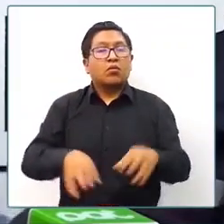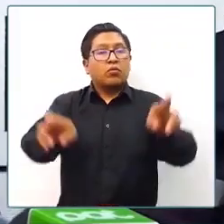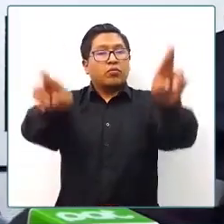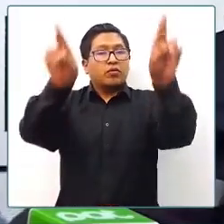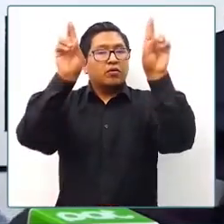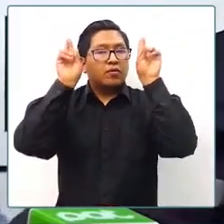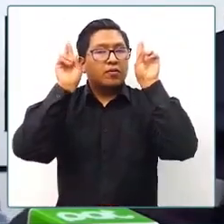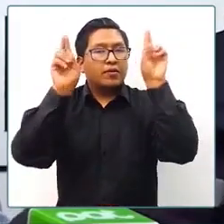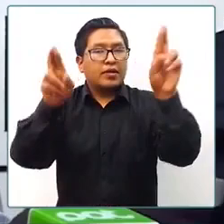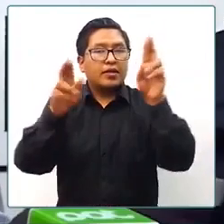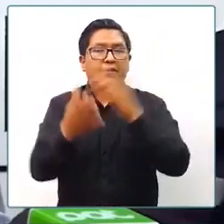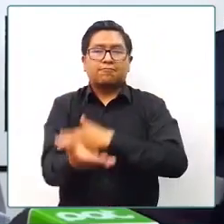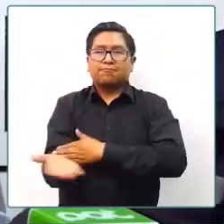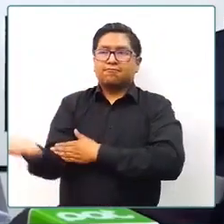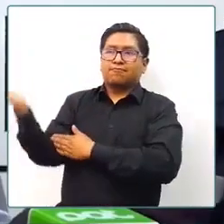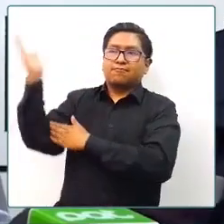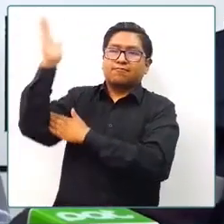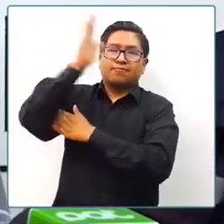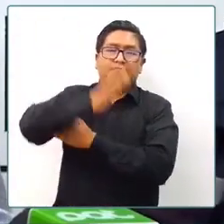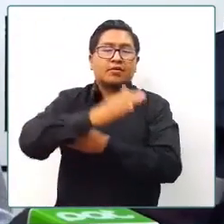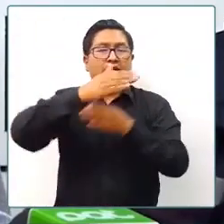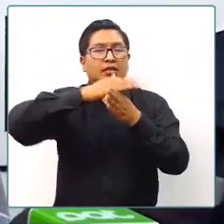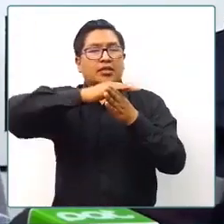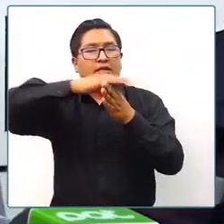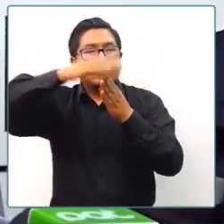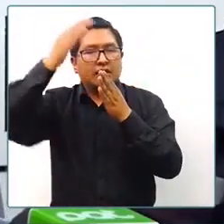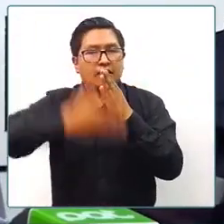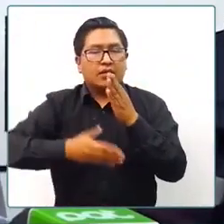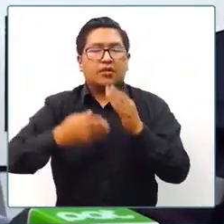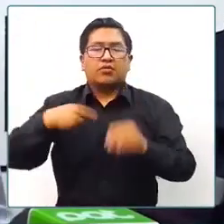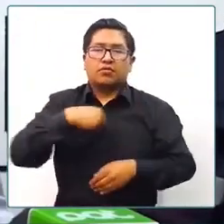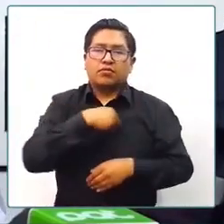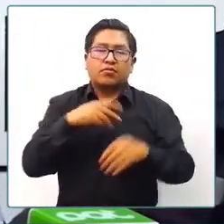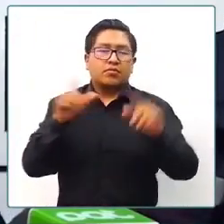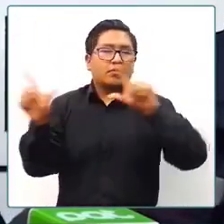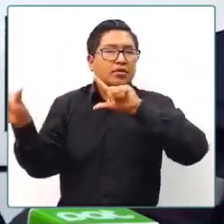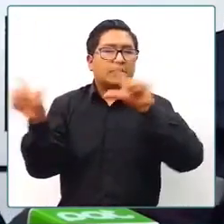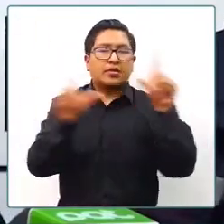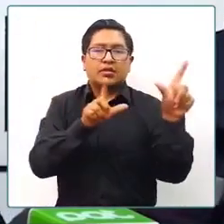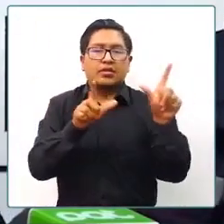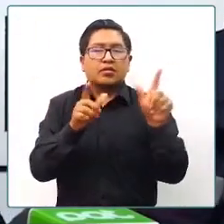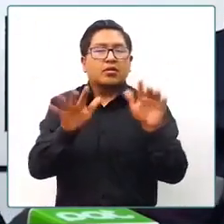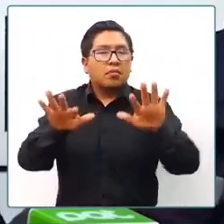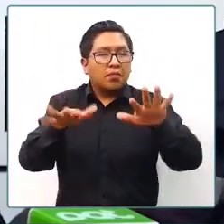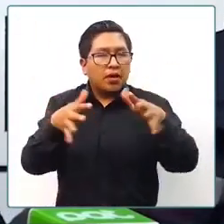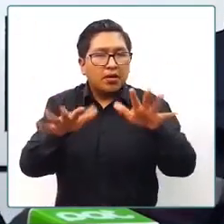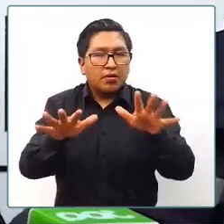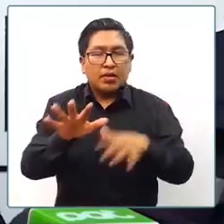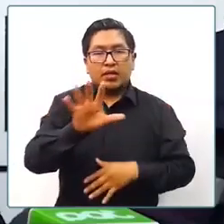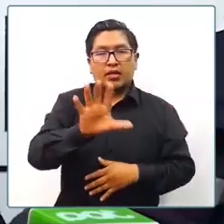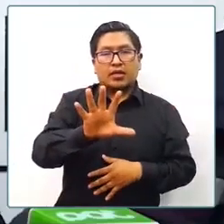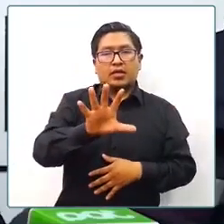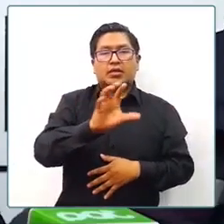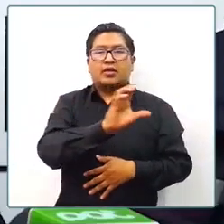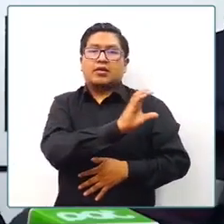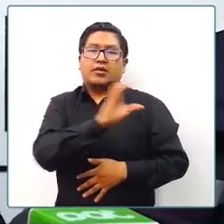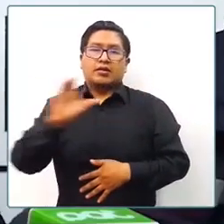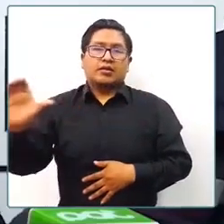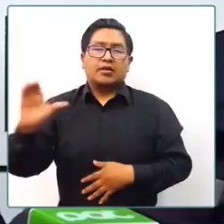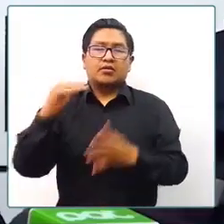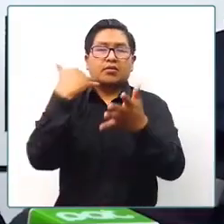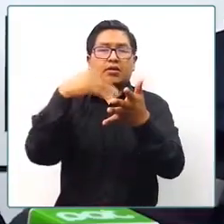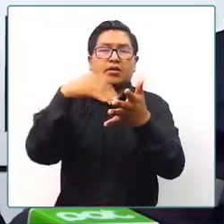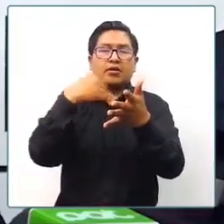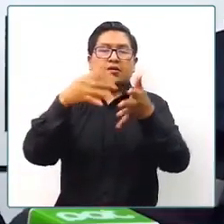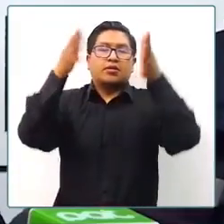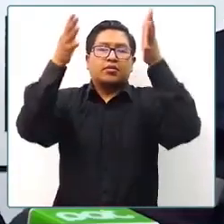que al finalizar este proceso podamos contar por lo menos con 500 estudiantes